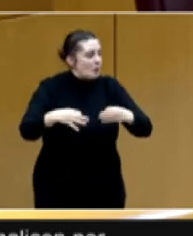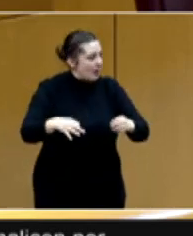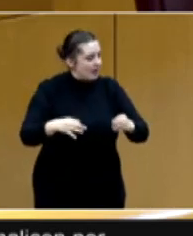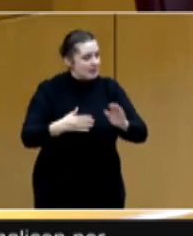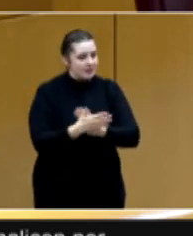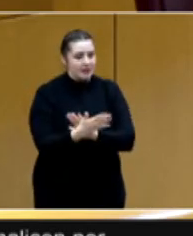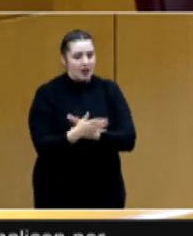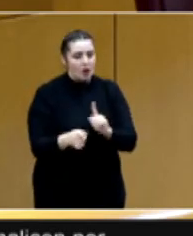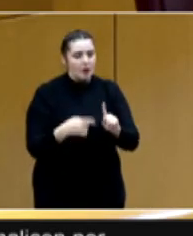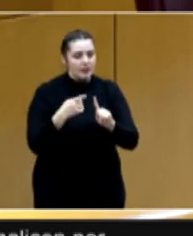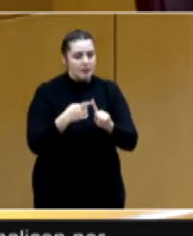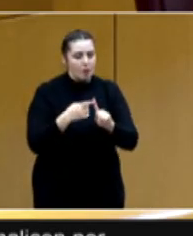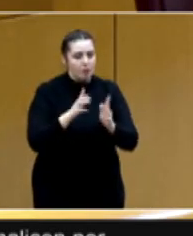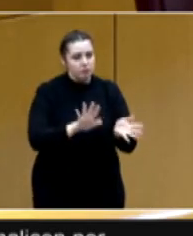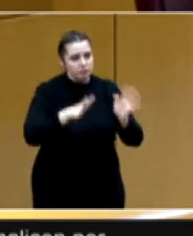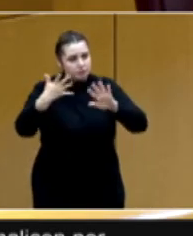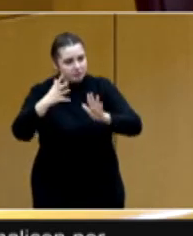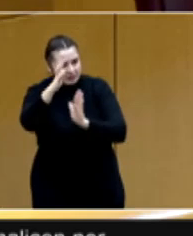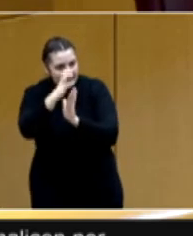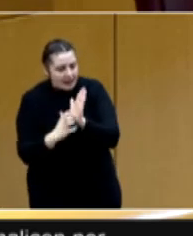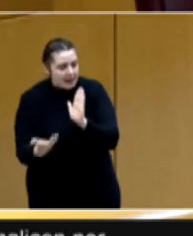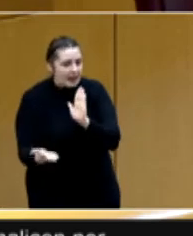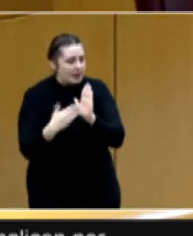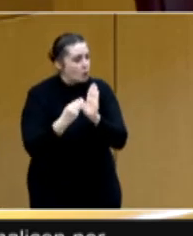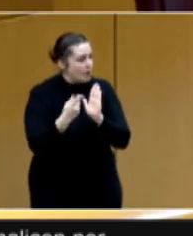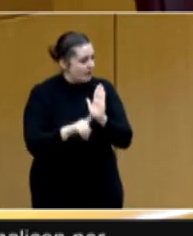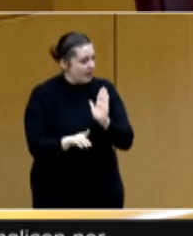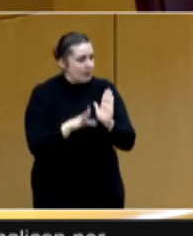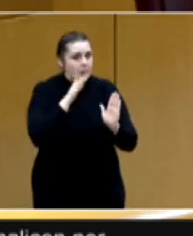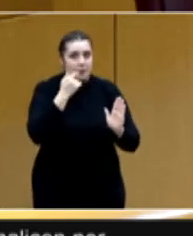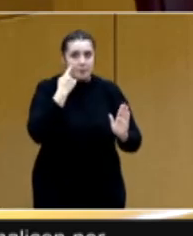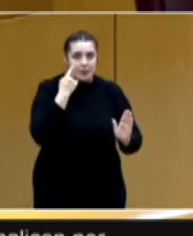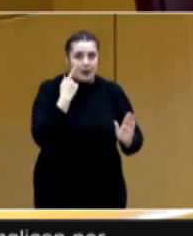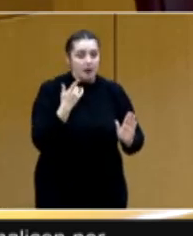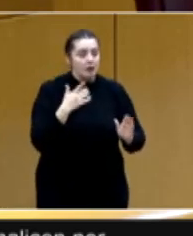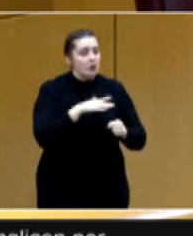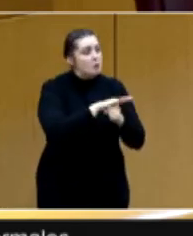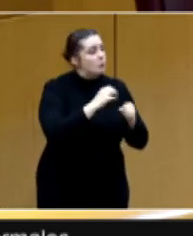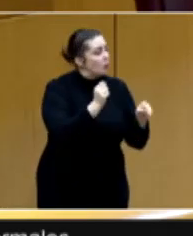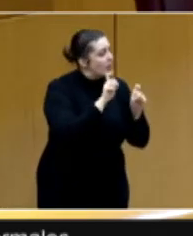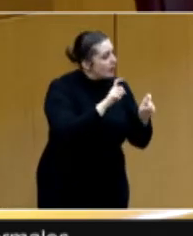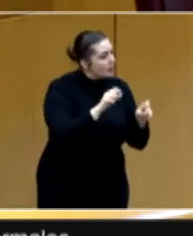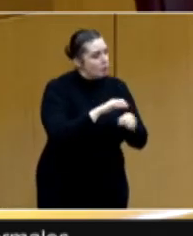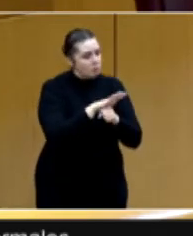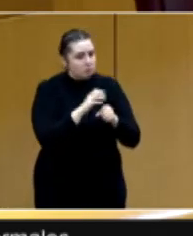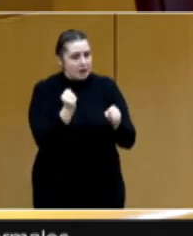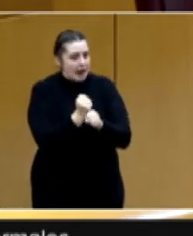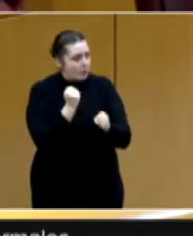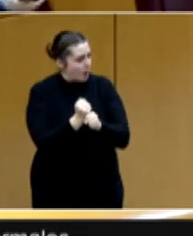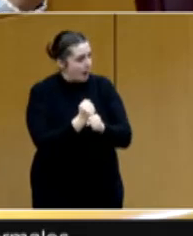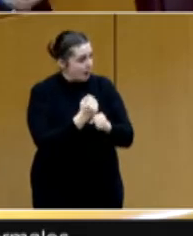sean objeto de formalización y pensemos en el mundo de la educación y en el mundo laboral y traslademos